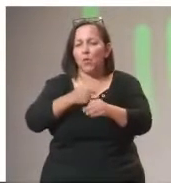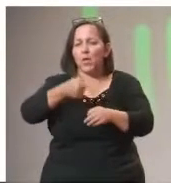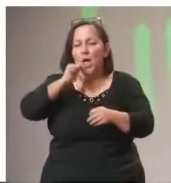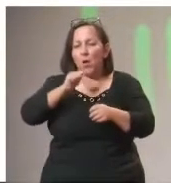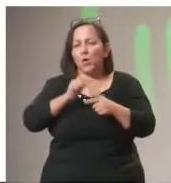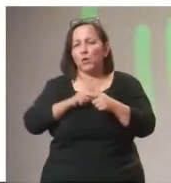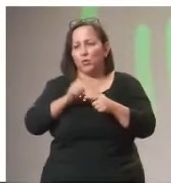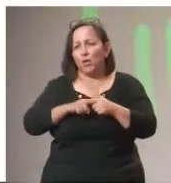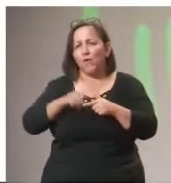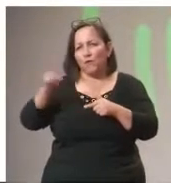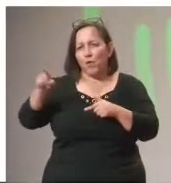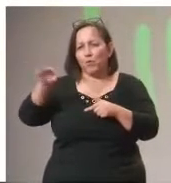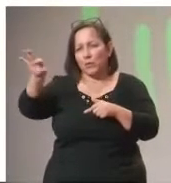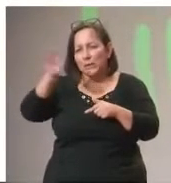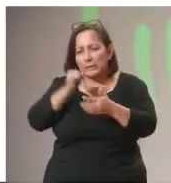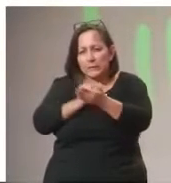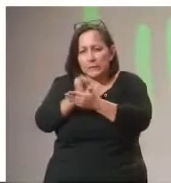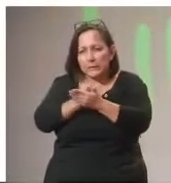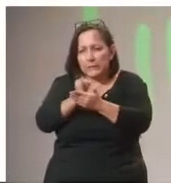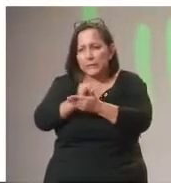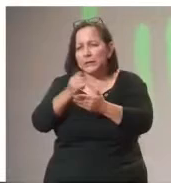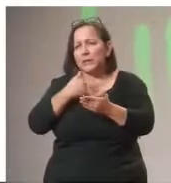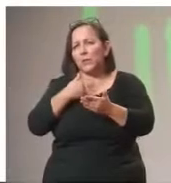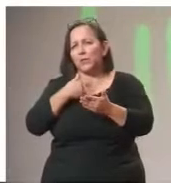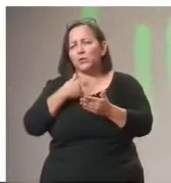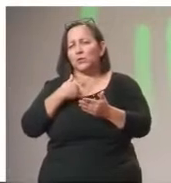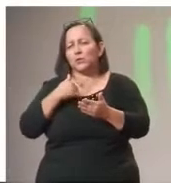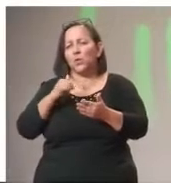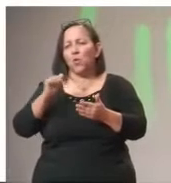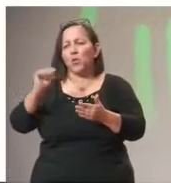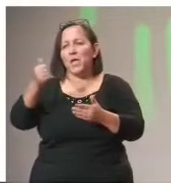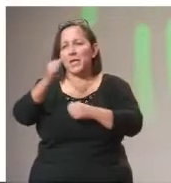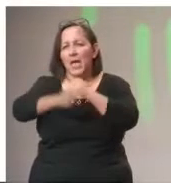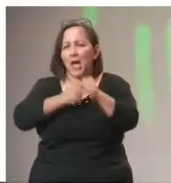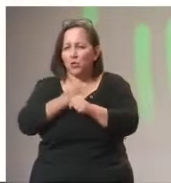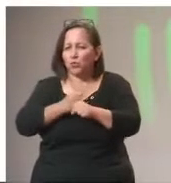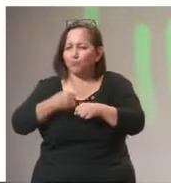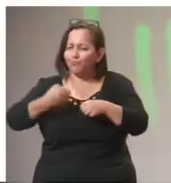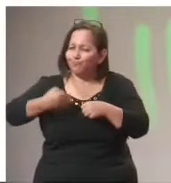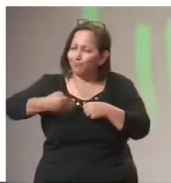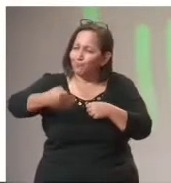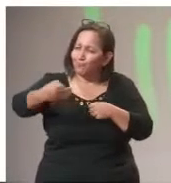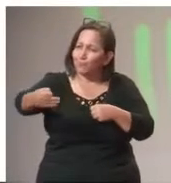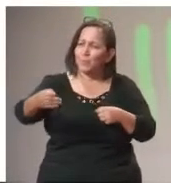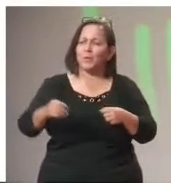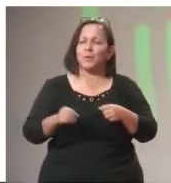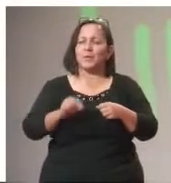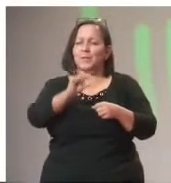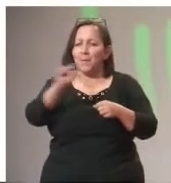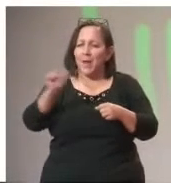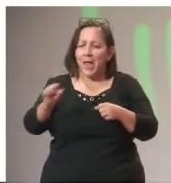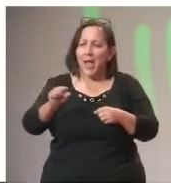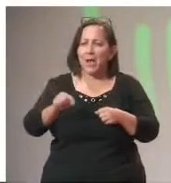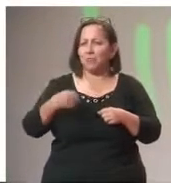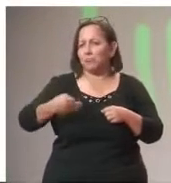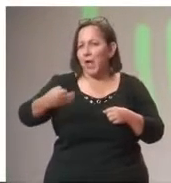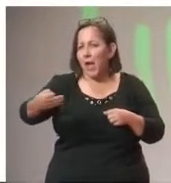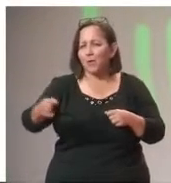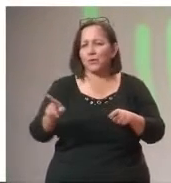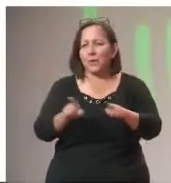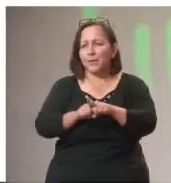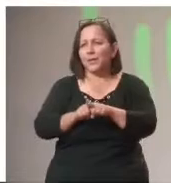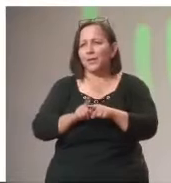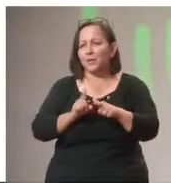hemos analizado. Tenemos casi 10 años continuos de monitoreo, ya sea diario o semanal, de la naciente Sacramento, y ustedes pueden ver esos puntos